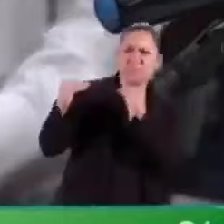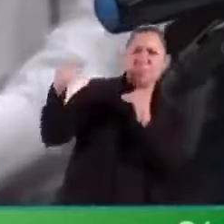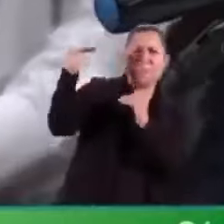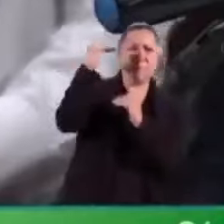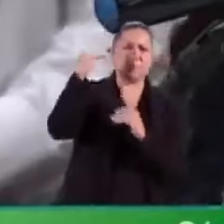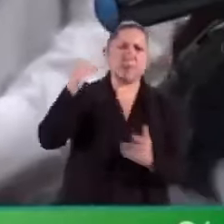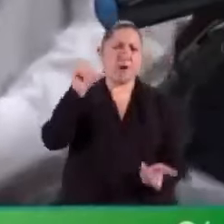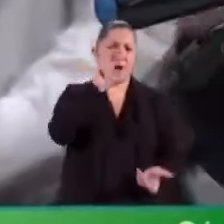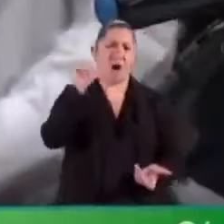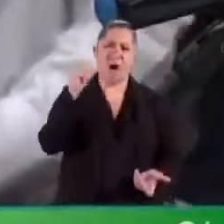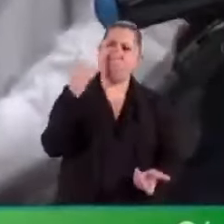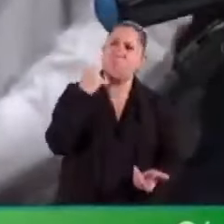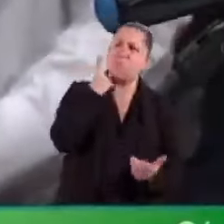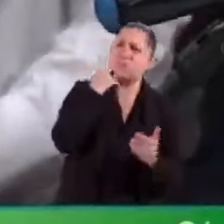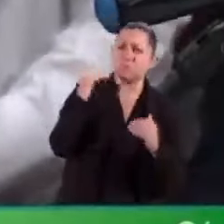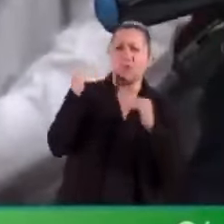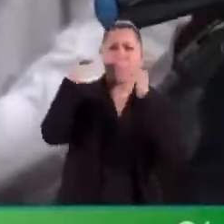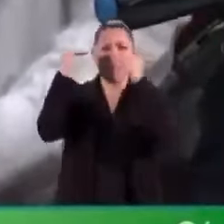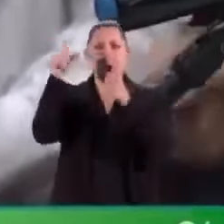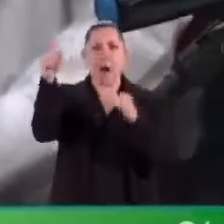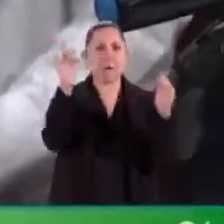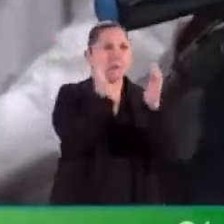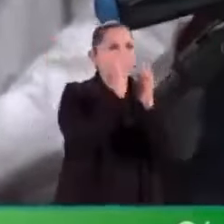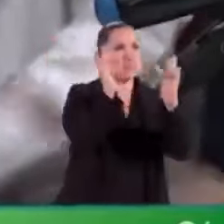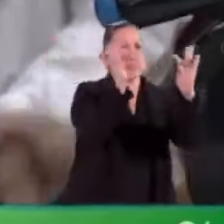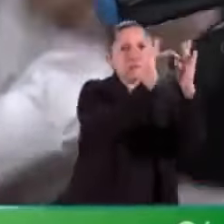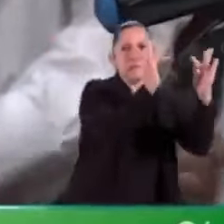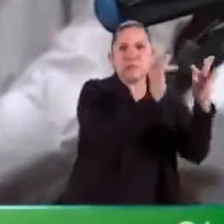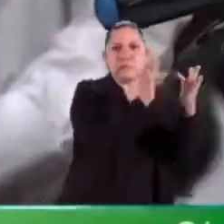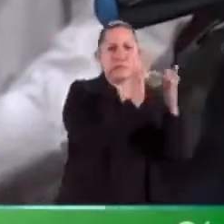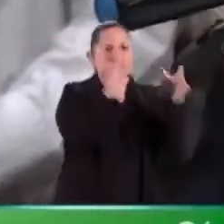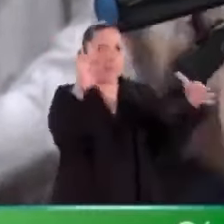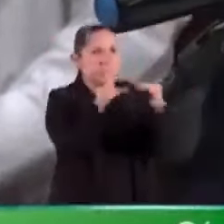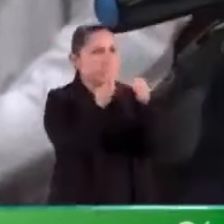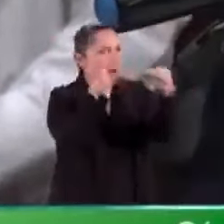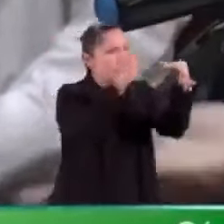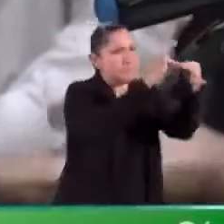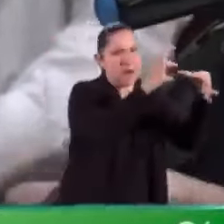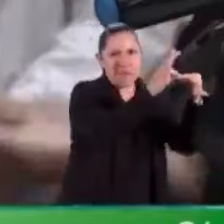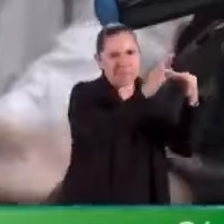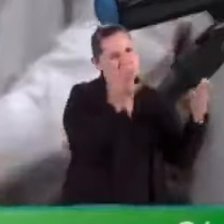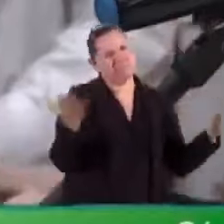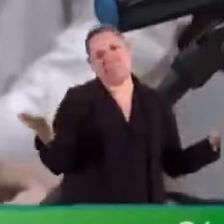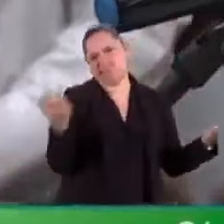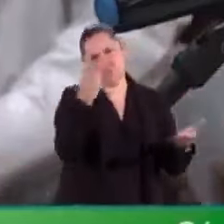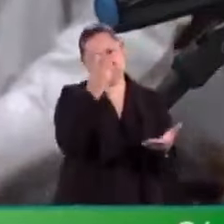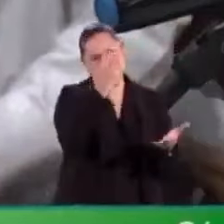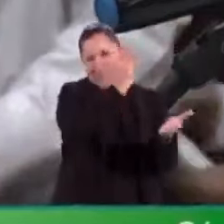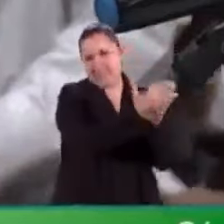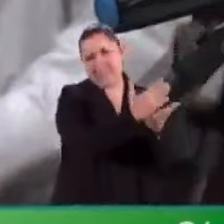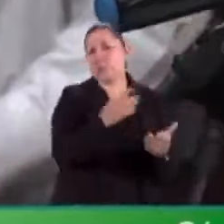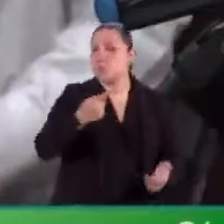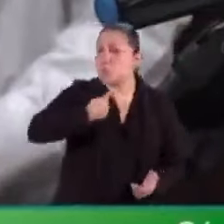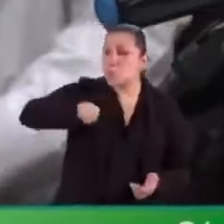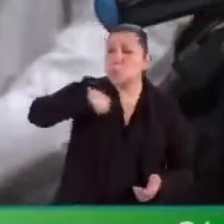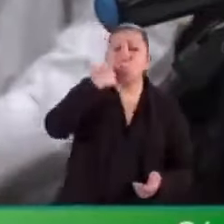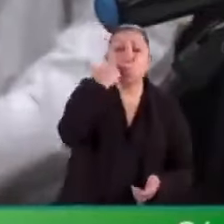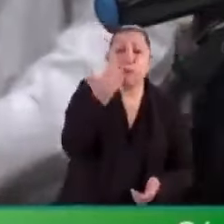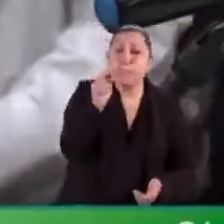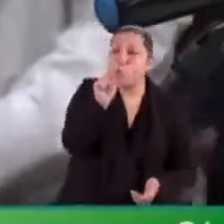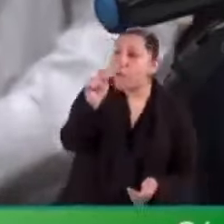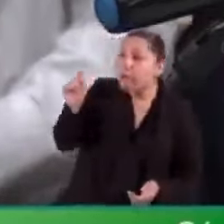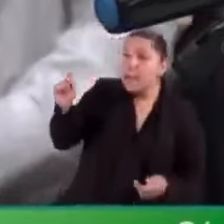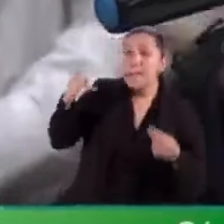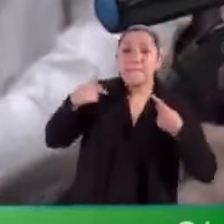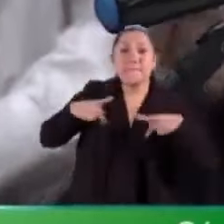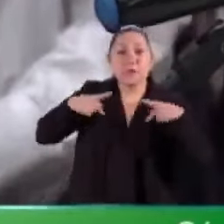este país. No, ahora queremos que el pueblo los elija, porque pregunto yo, ¿por qué si